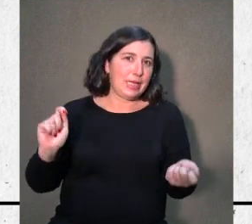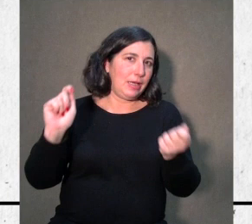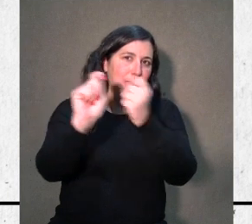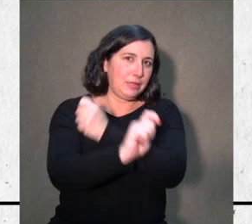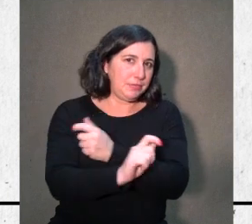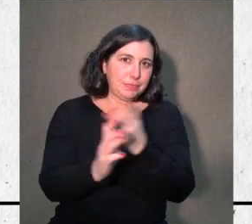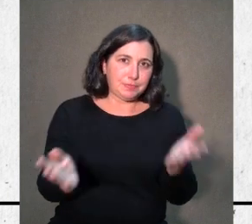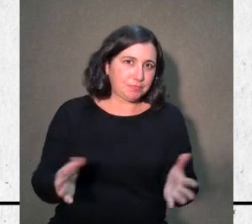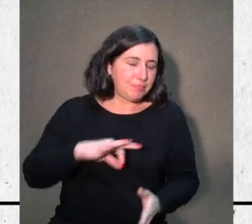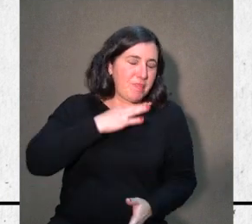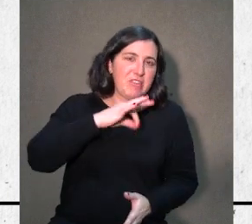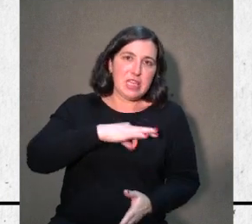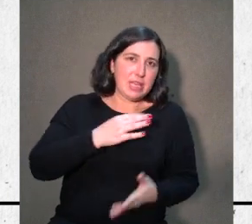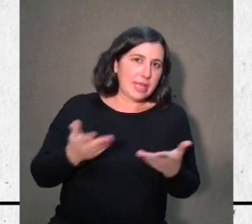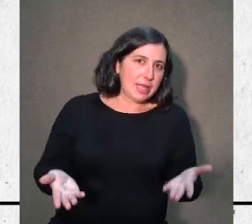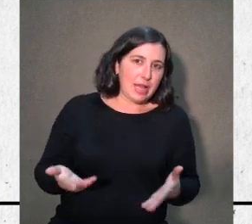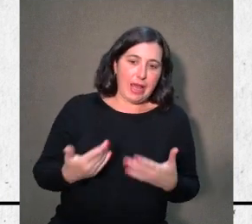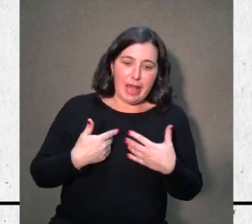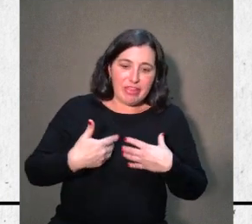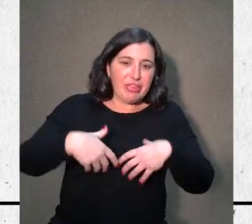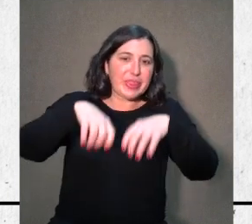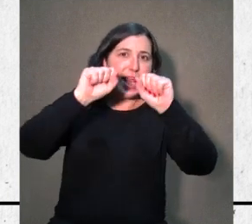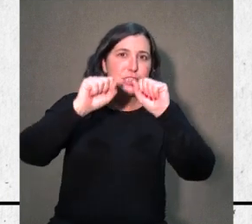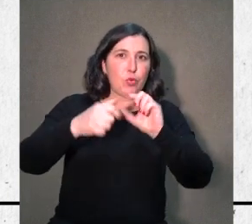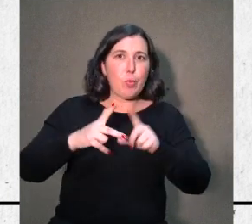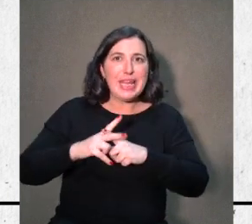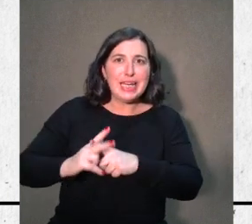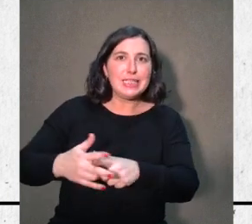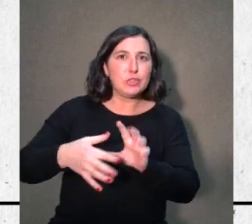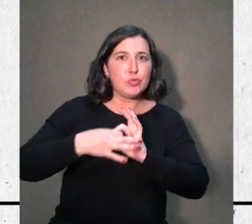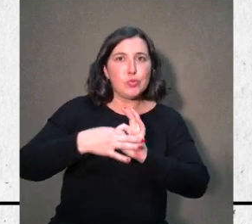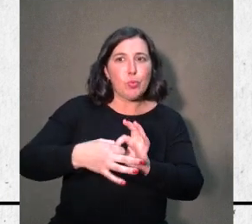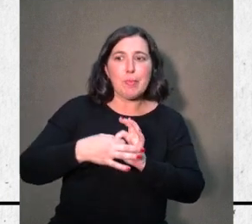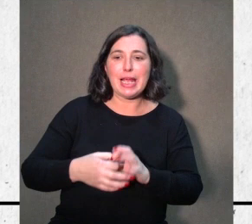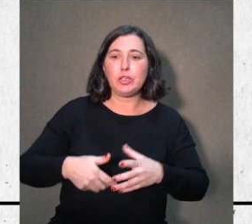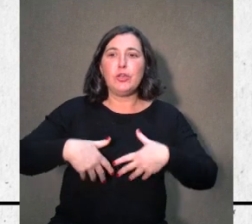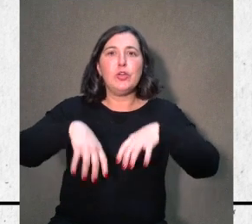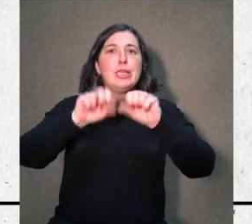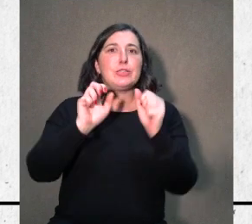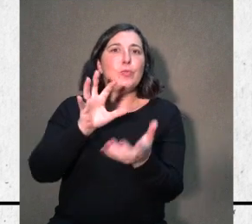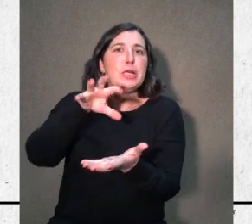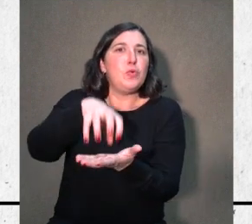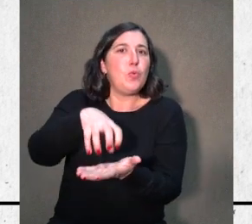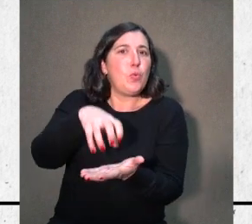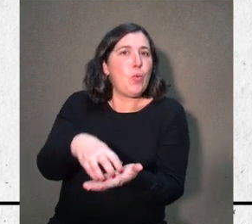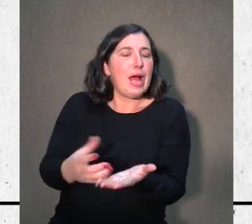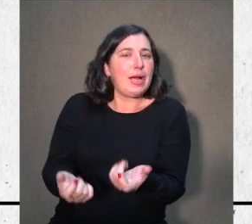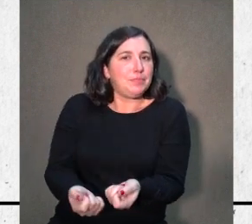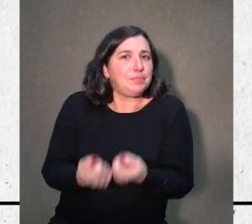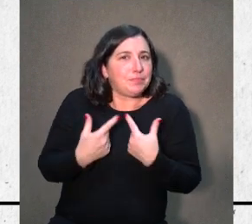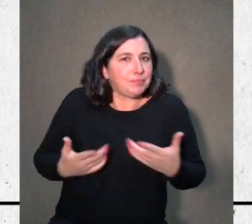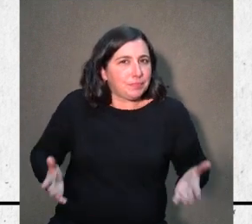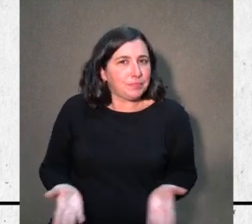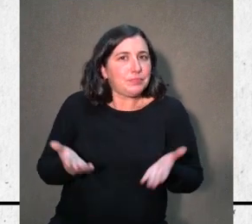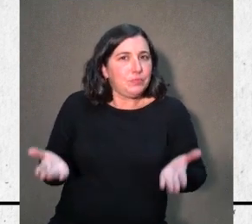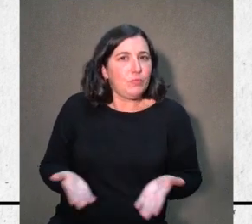un después en mi vida, el descubrir el instrumento, descubrir un lugar bueno, que me motivaran